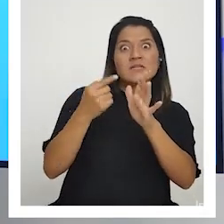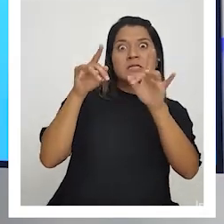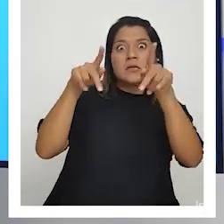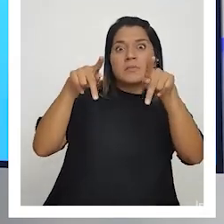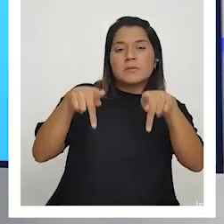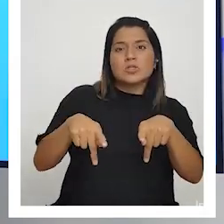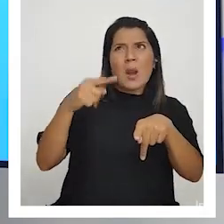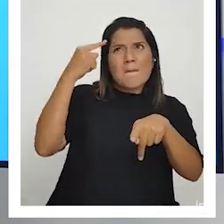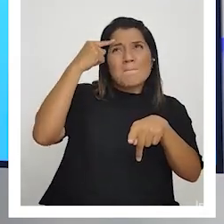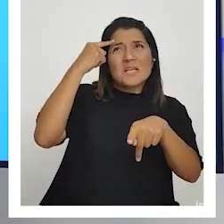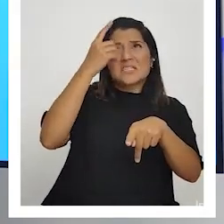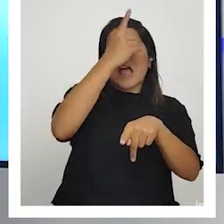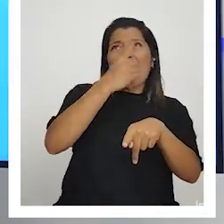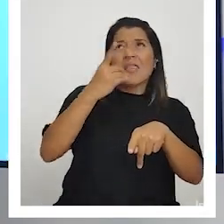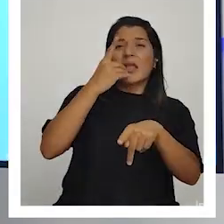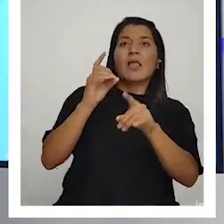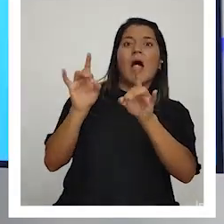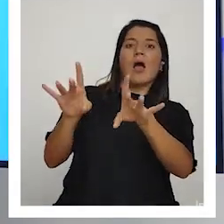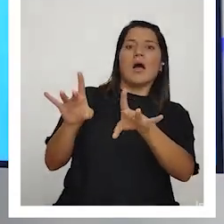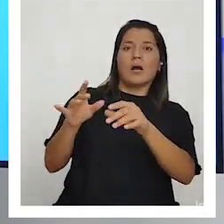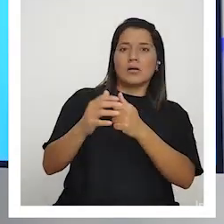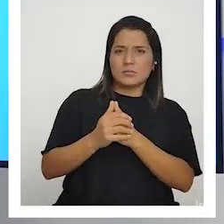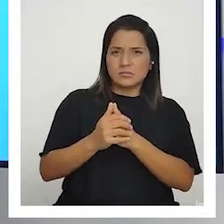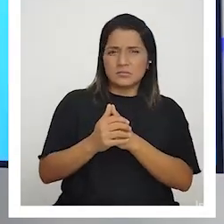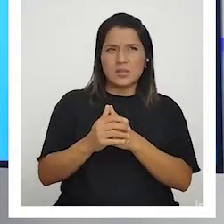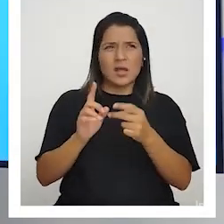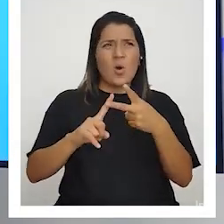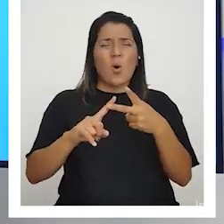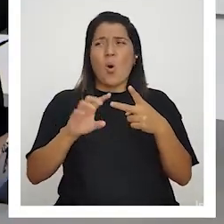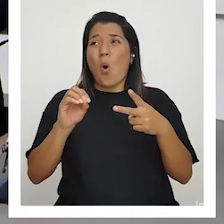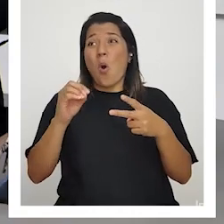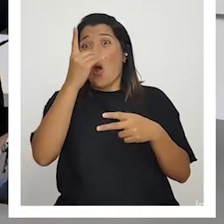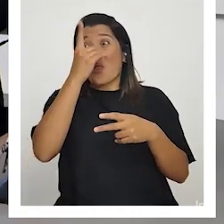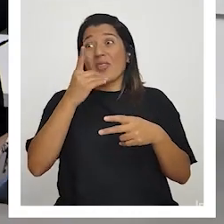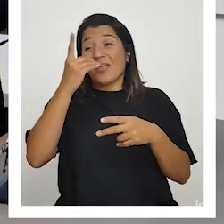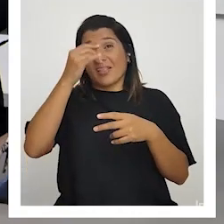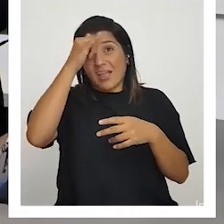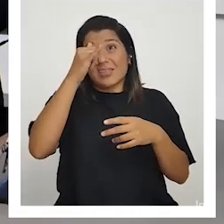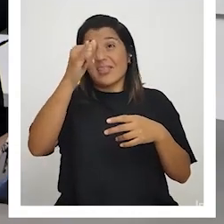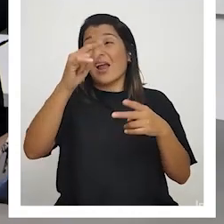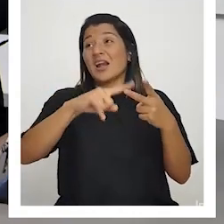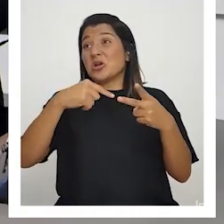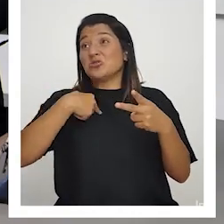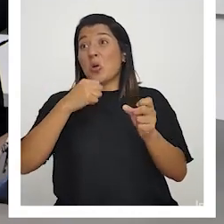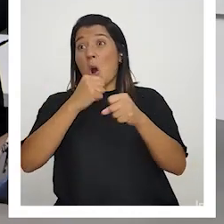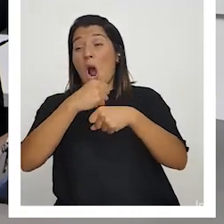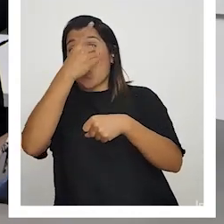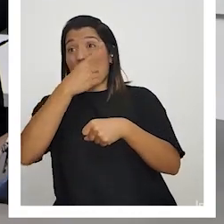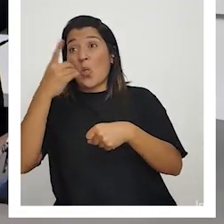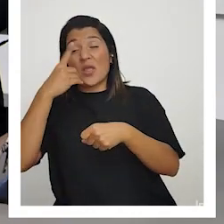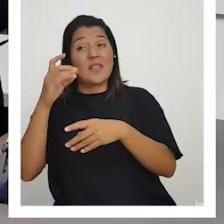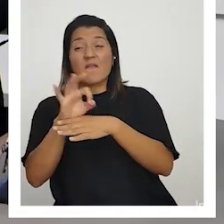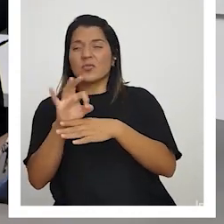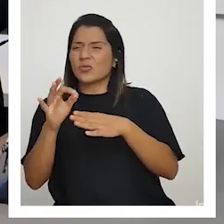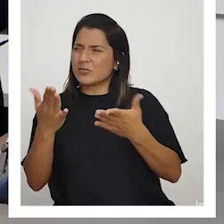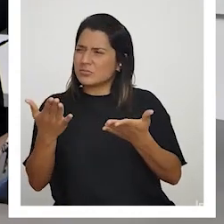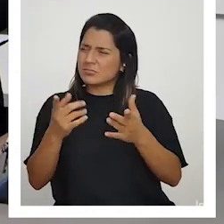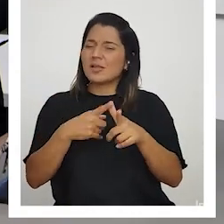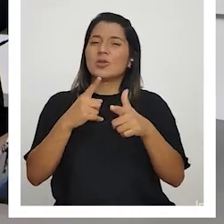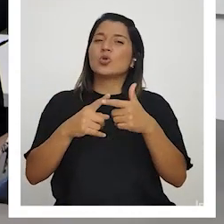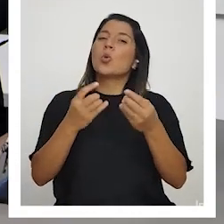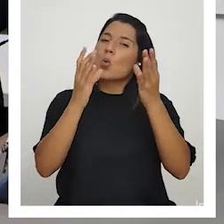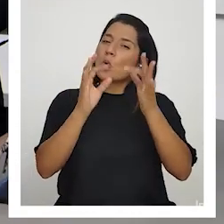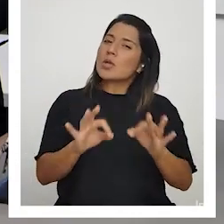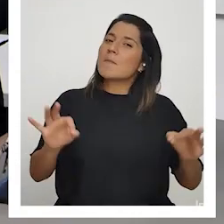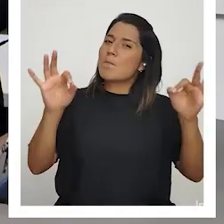Pensar, es que o vivo en dieta eterna o la dieta no me existe, no me sirve. Entonces, qué importante es no hablar